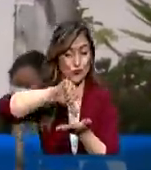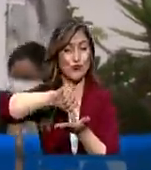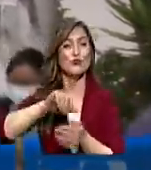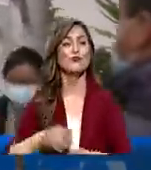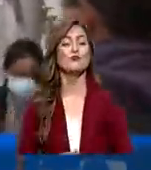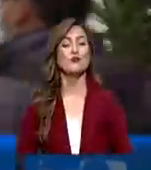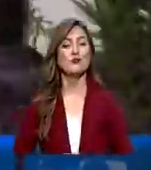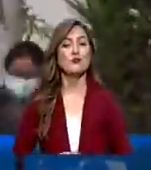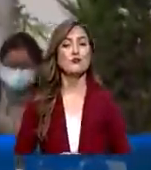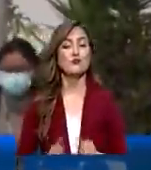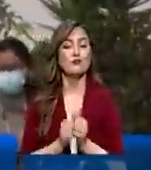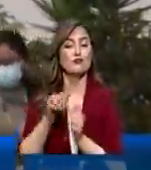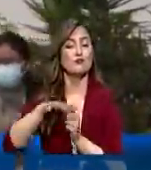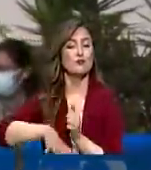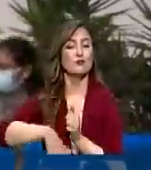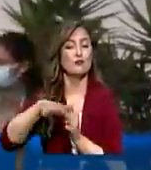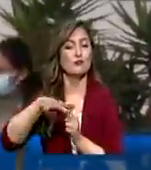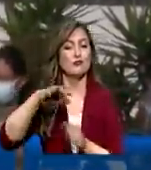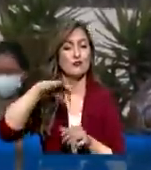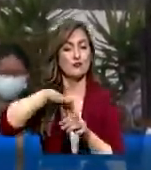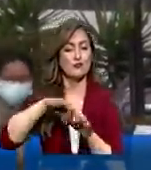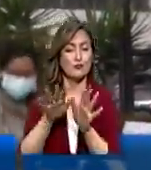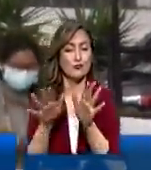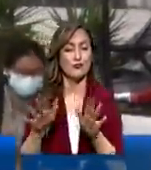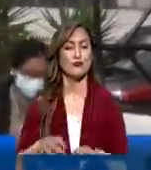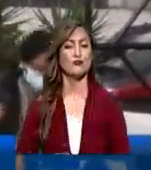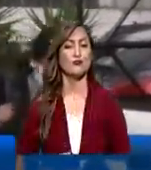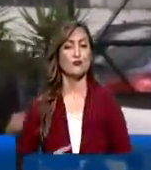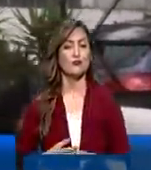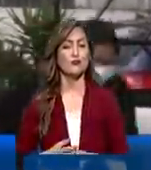Ocurre 5 meses después de las elecciones generales.